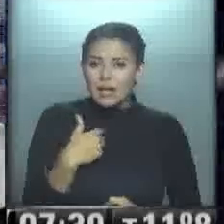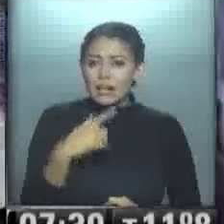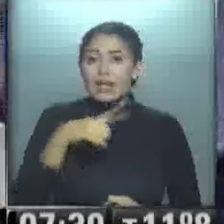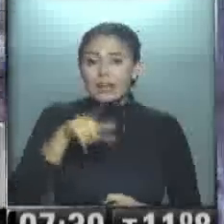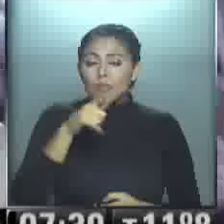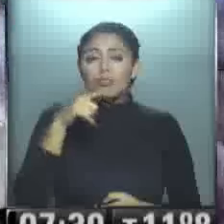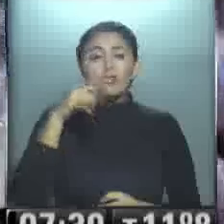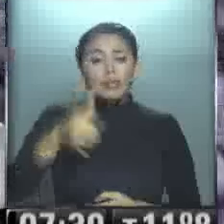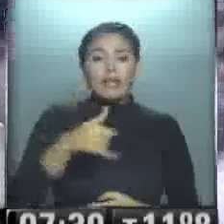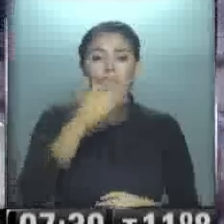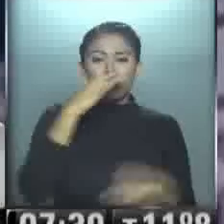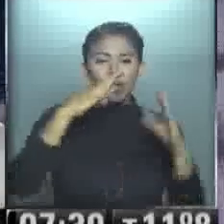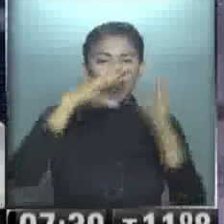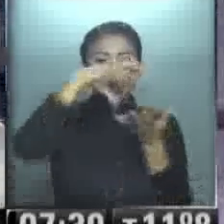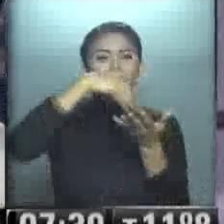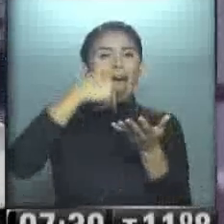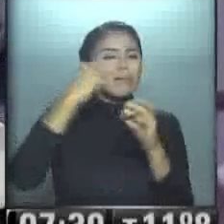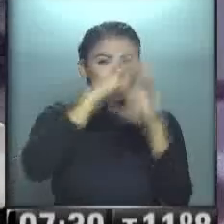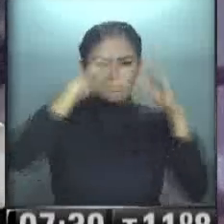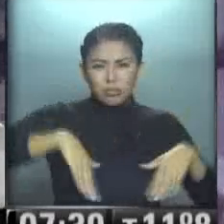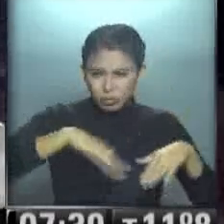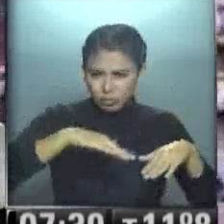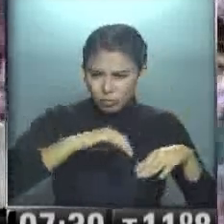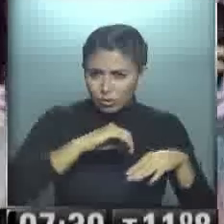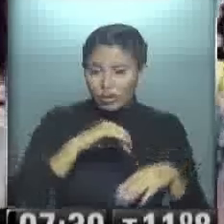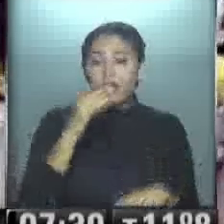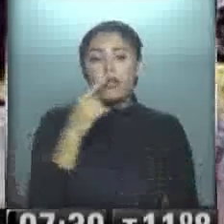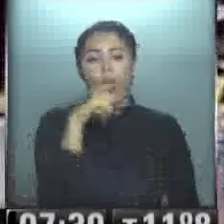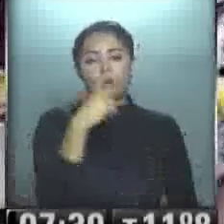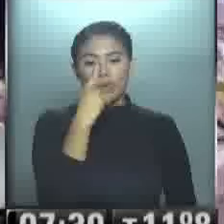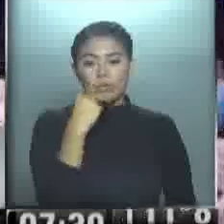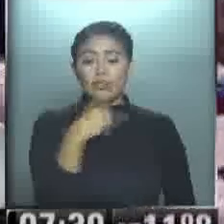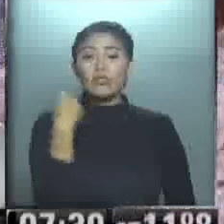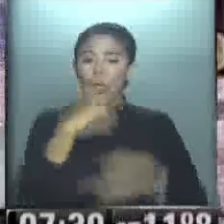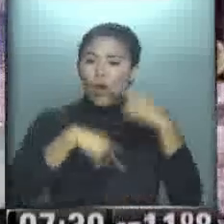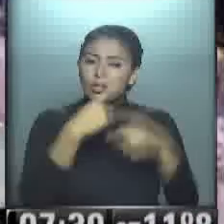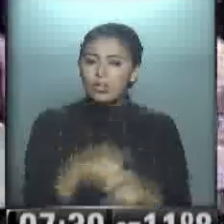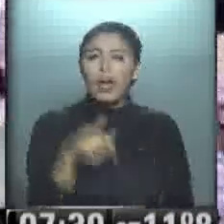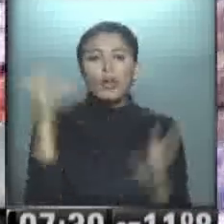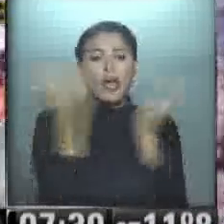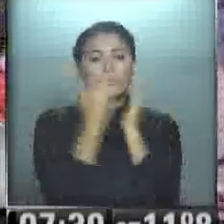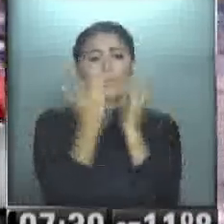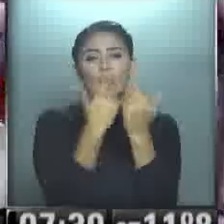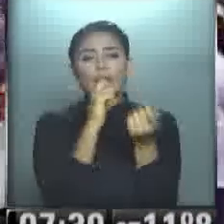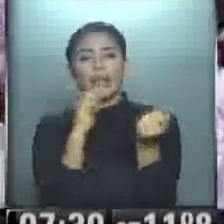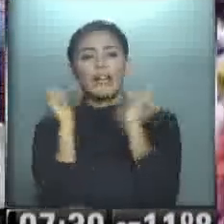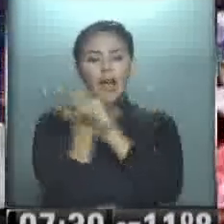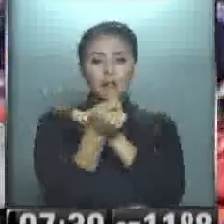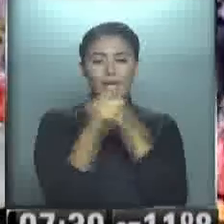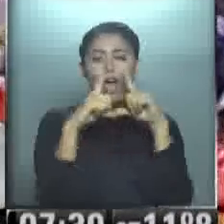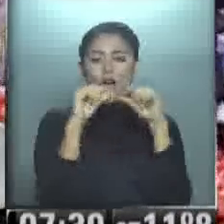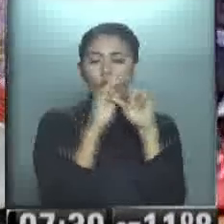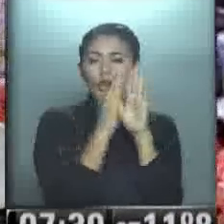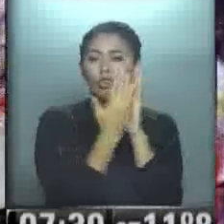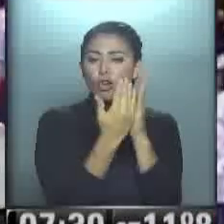hicieron posible que el atentado se lleve adelante. Vamos a seguir adelante, estamos estudiando la posibilidad de reformar el Código de Procedimiento y que